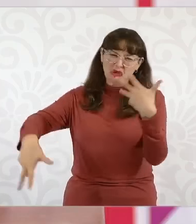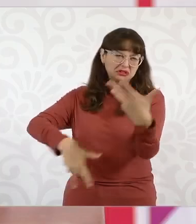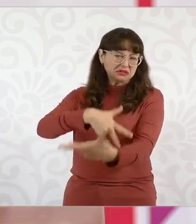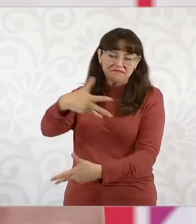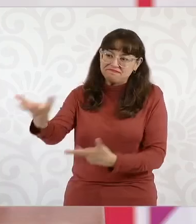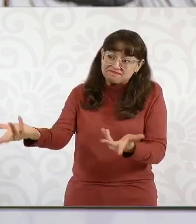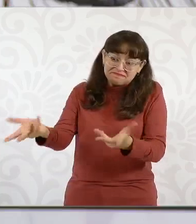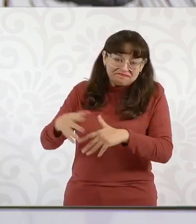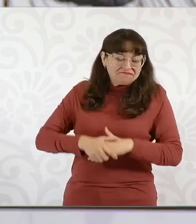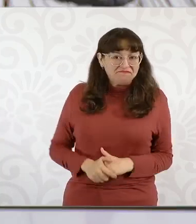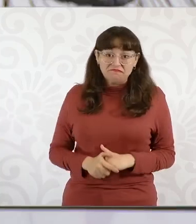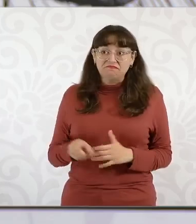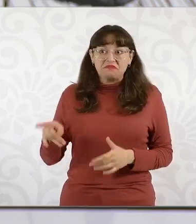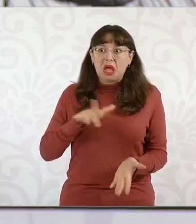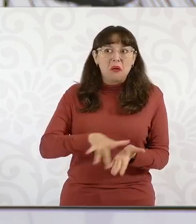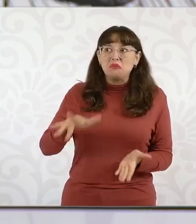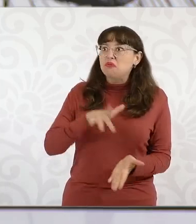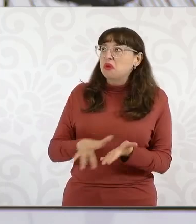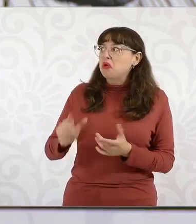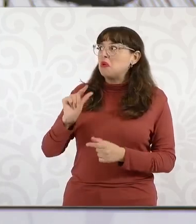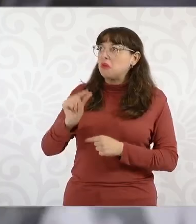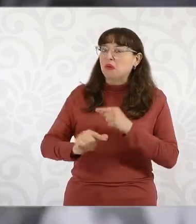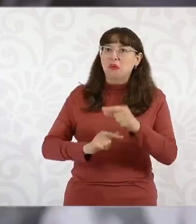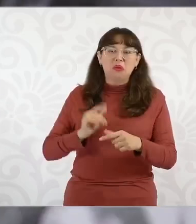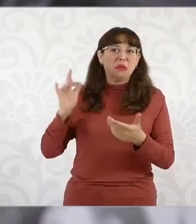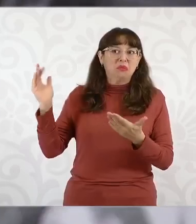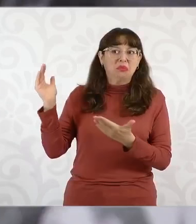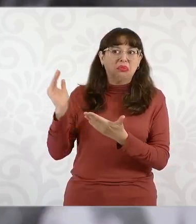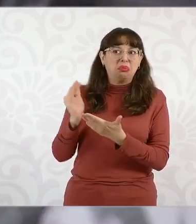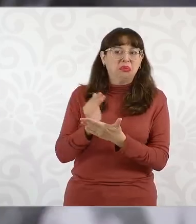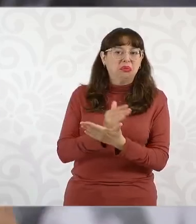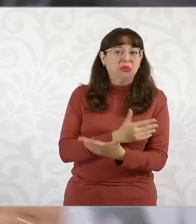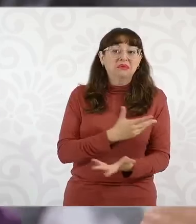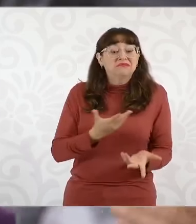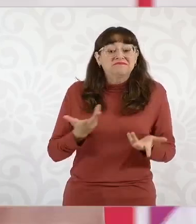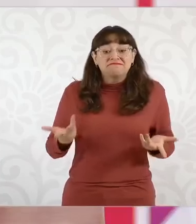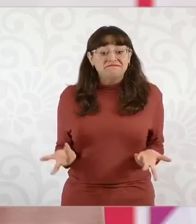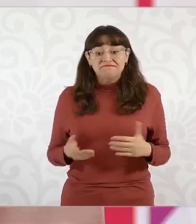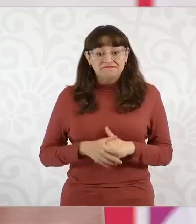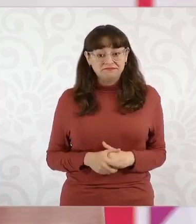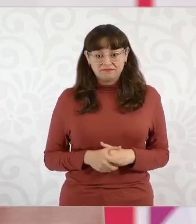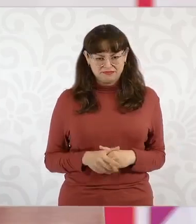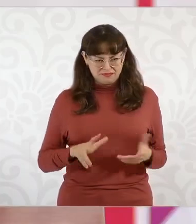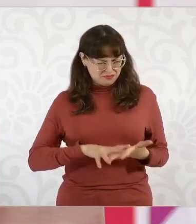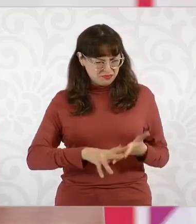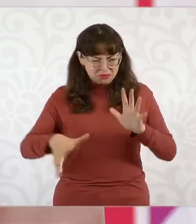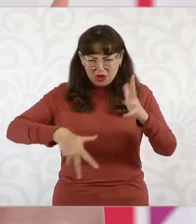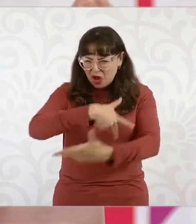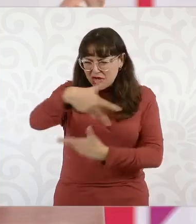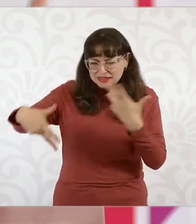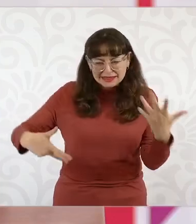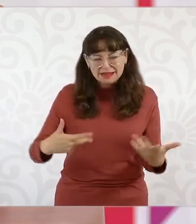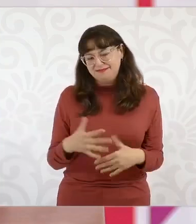tienen menos apoyo. Entonces, pues no debe usarse la violencia,